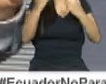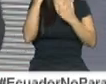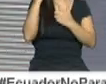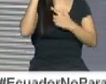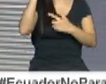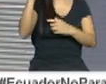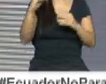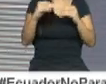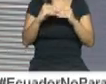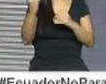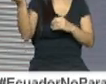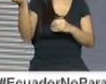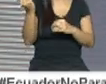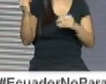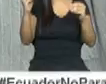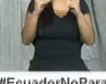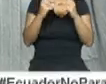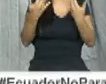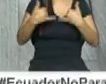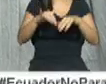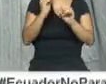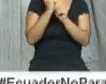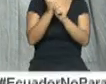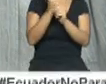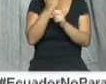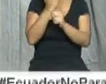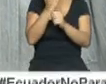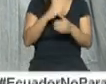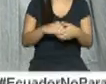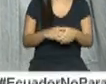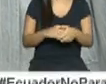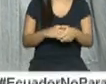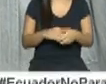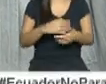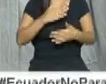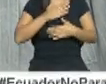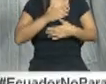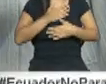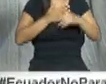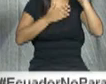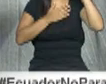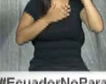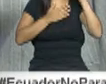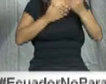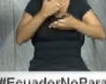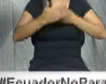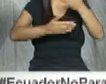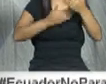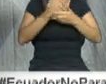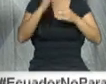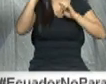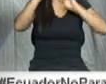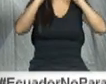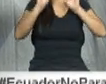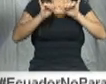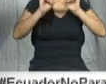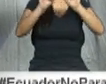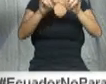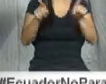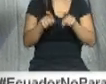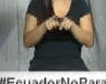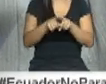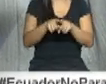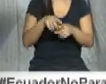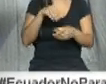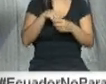y pasivas? Bien. Eso yo creo que se entiende en el marco de esa estrategia continental, ¿sí?